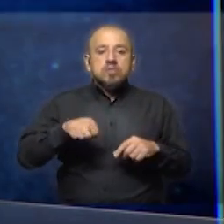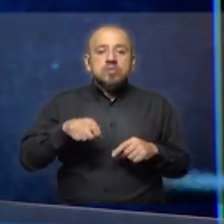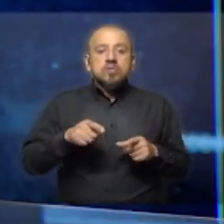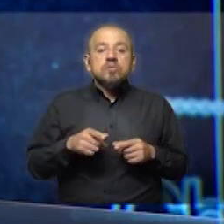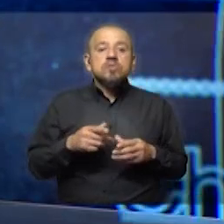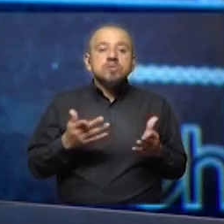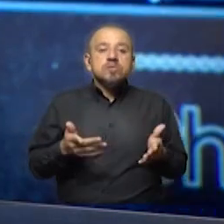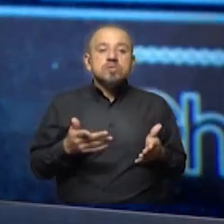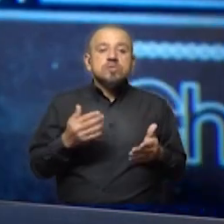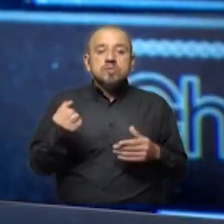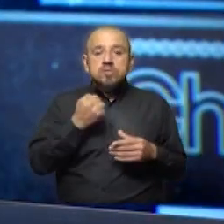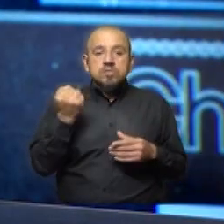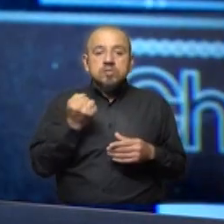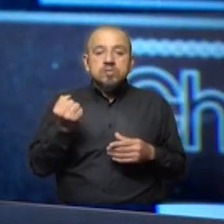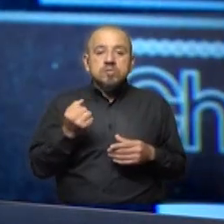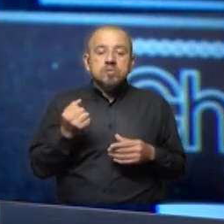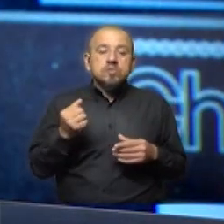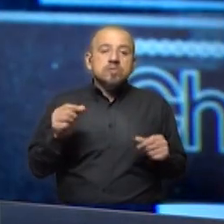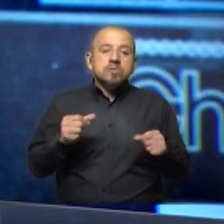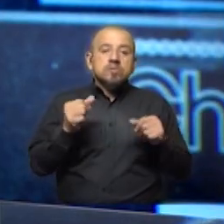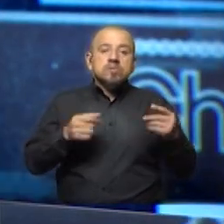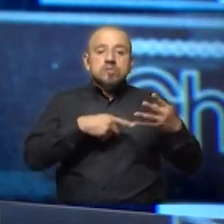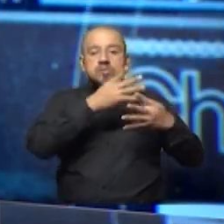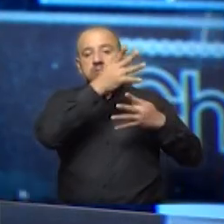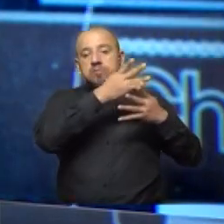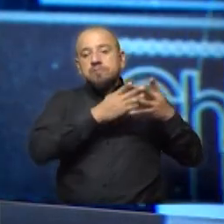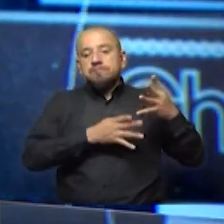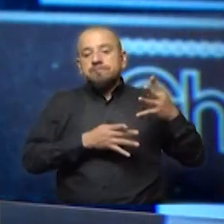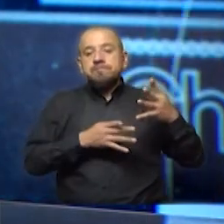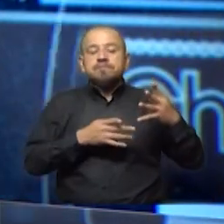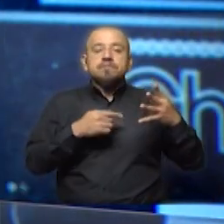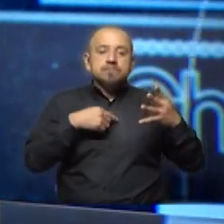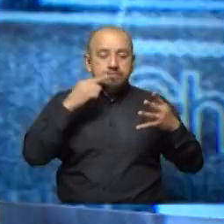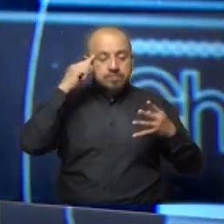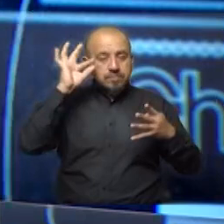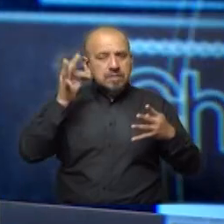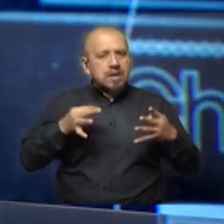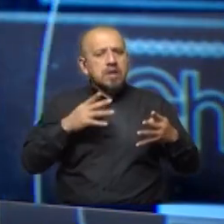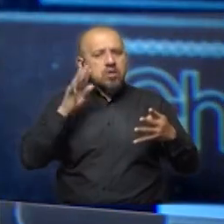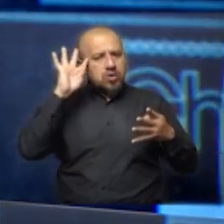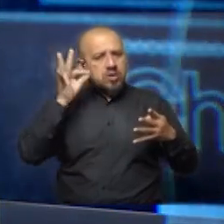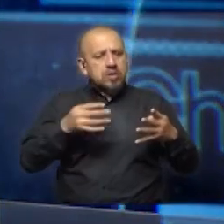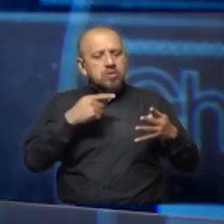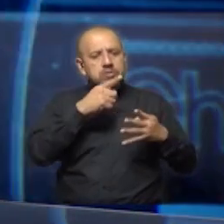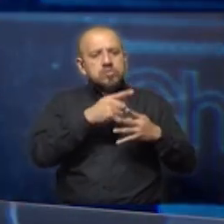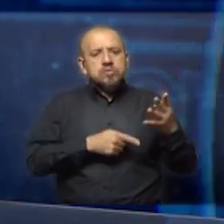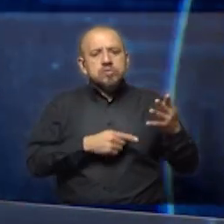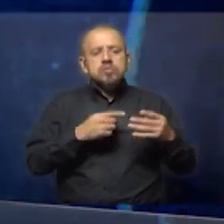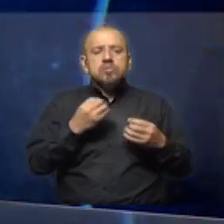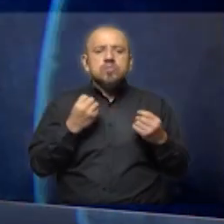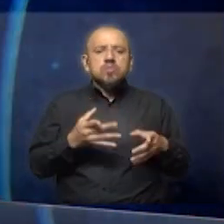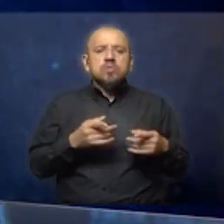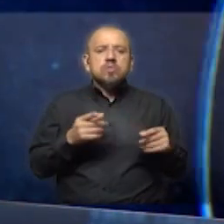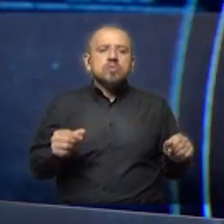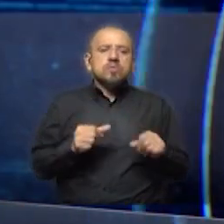que es impresionante y hace una interseccionalidad en una que creo que tiene que ver con todos sus pensamientos no porque cuando